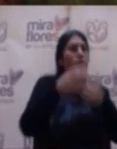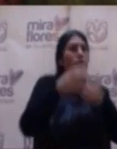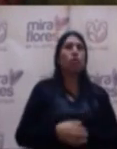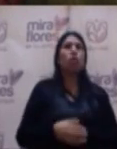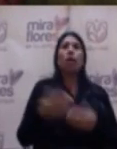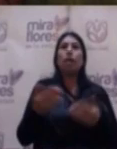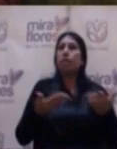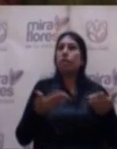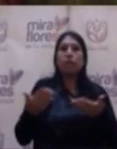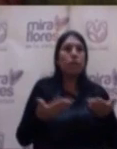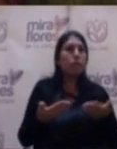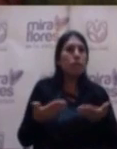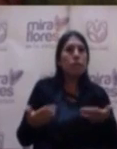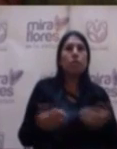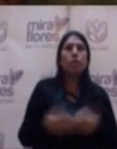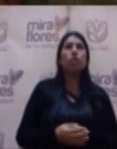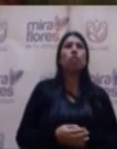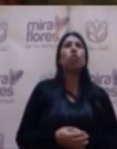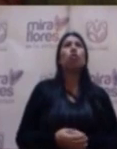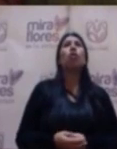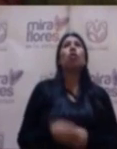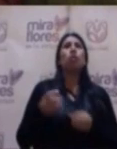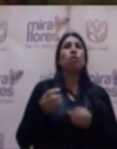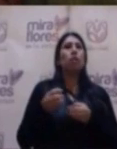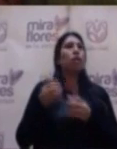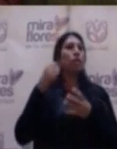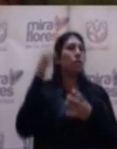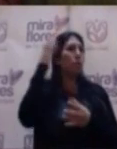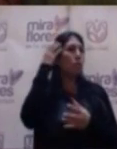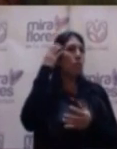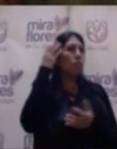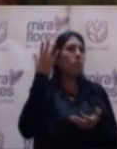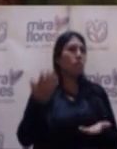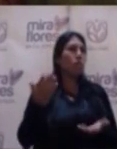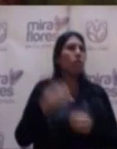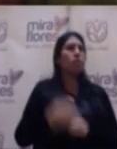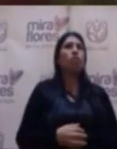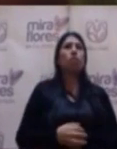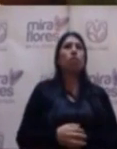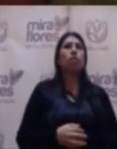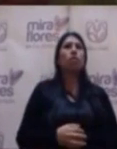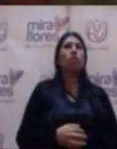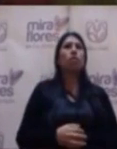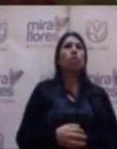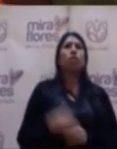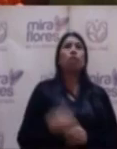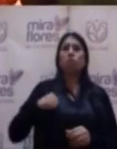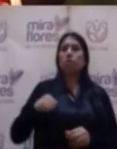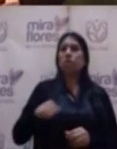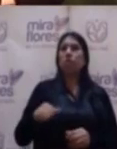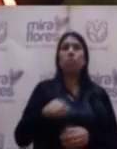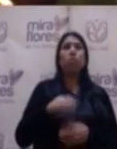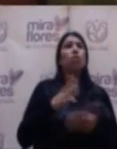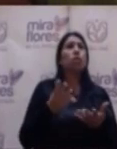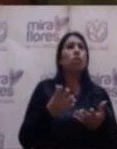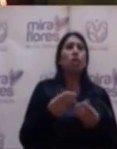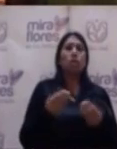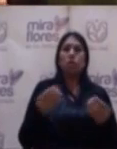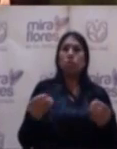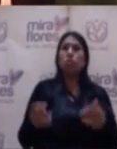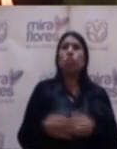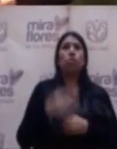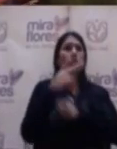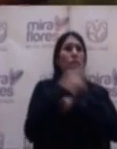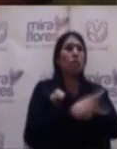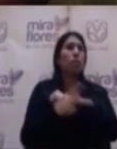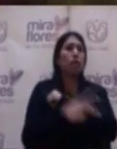servicio del distrito, del municipio y, en fin, de los municipios del país también. Creo que hay mucho que hacer, sobre